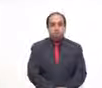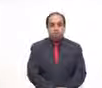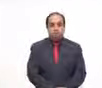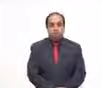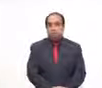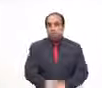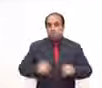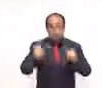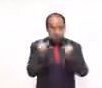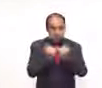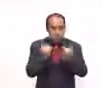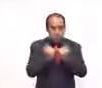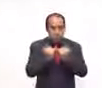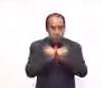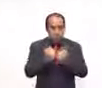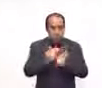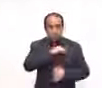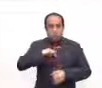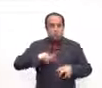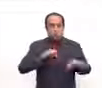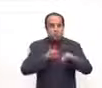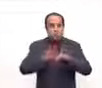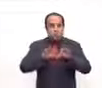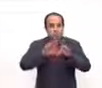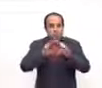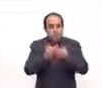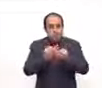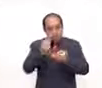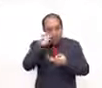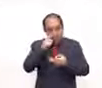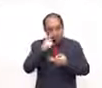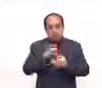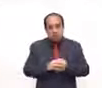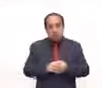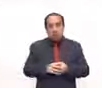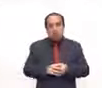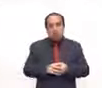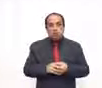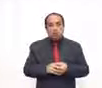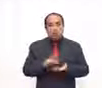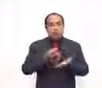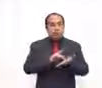De igual manera estamos trabajando en las medidas para reforzar el abastecimiento de